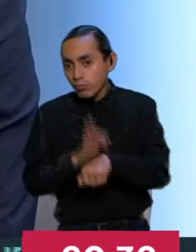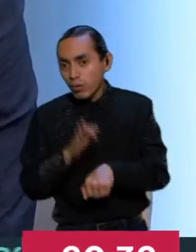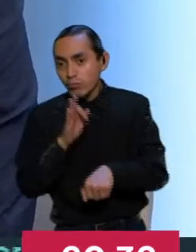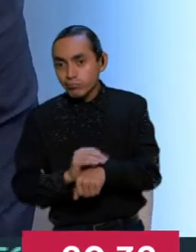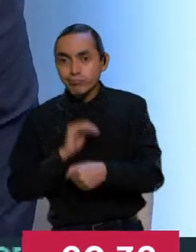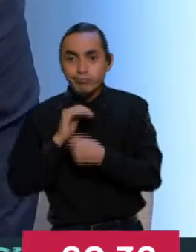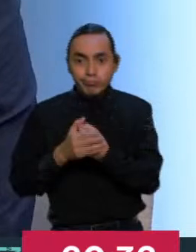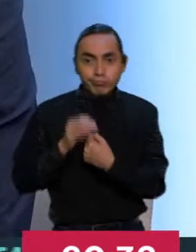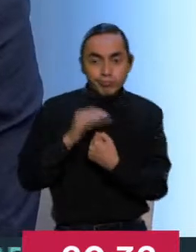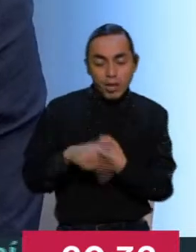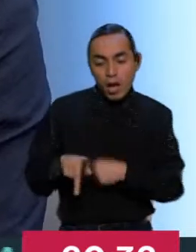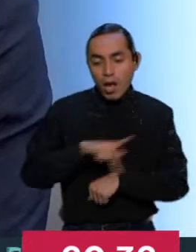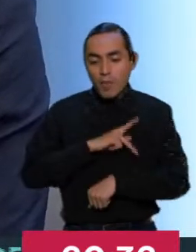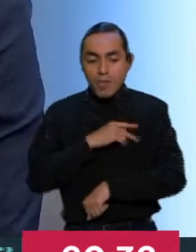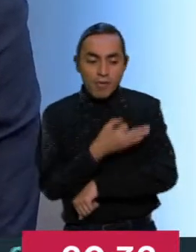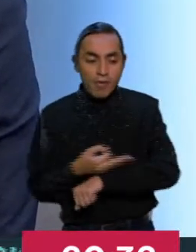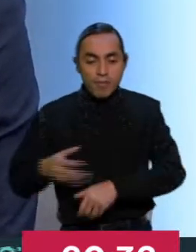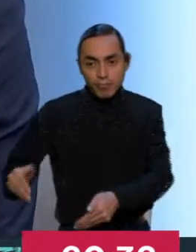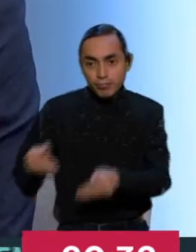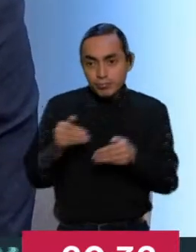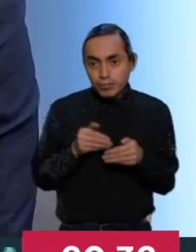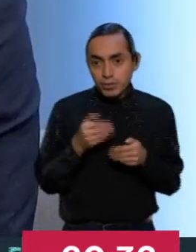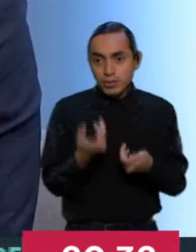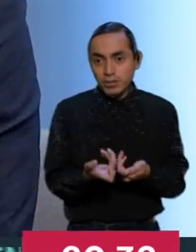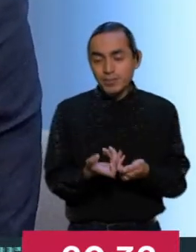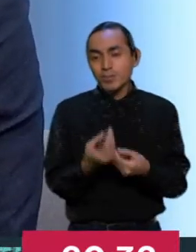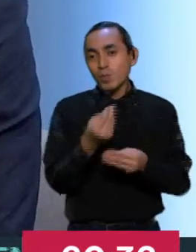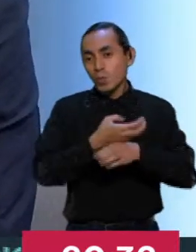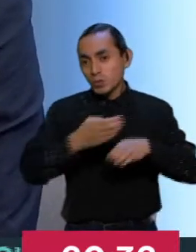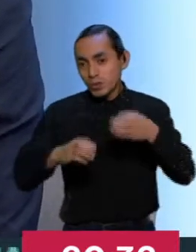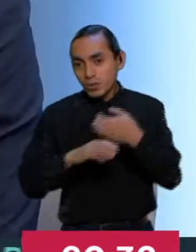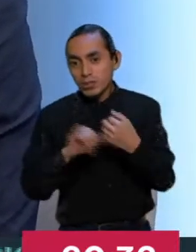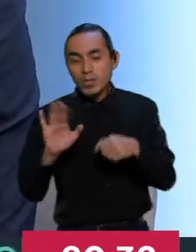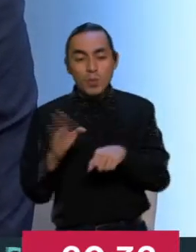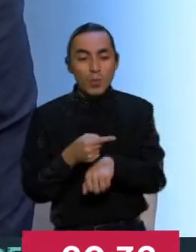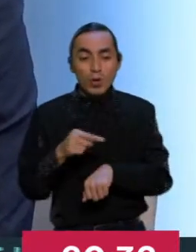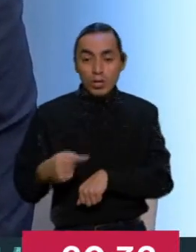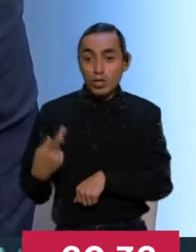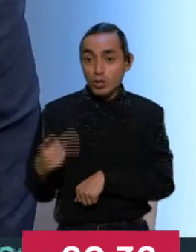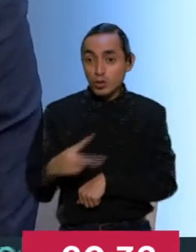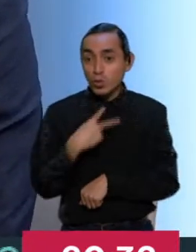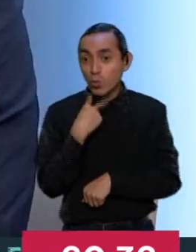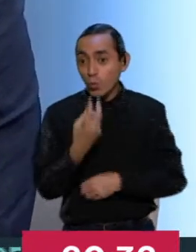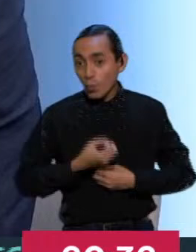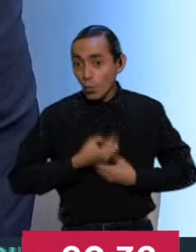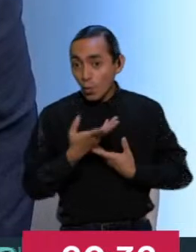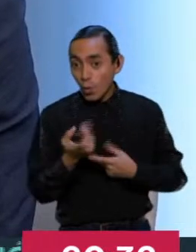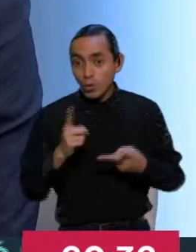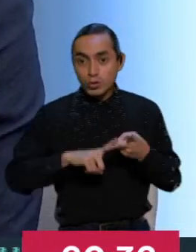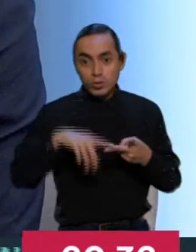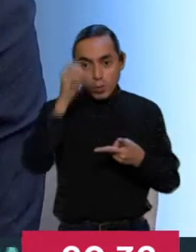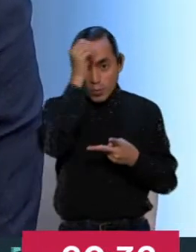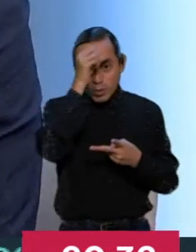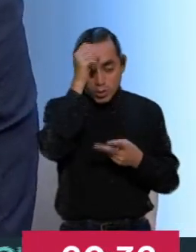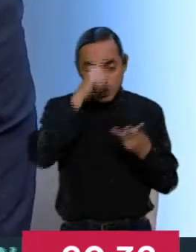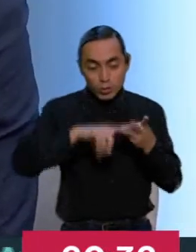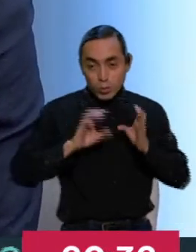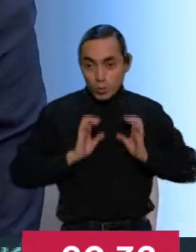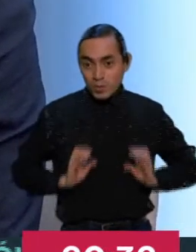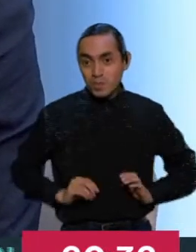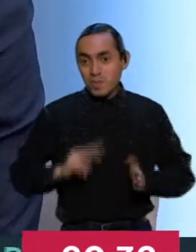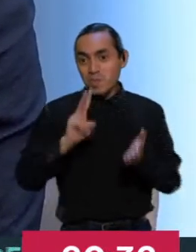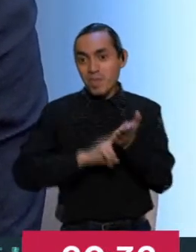familiar. Y desde ahí ya suceden muchas cosas, porque entonces su voz, su opinión, su cuerpo vale menos